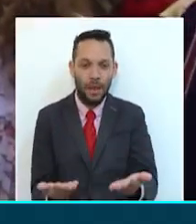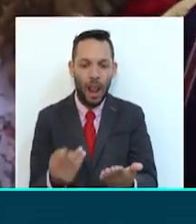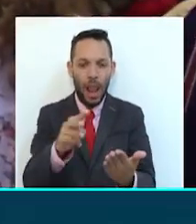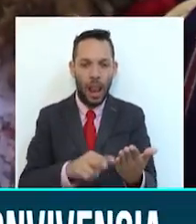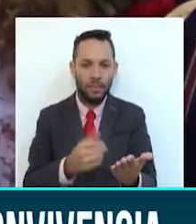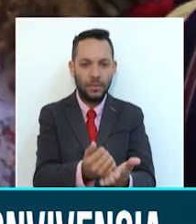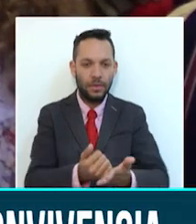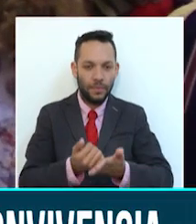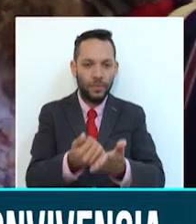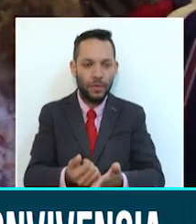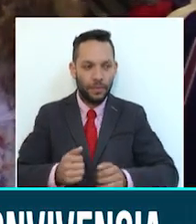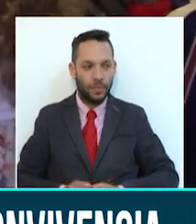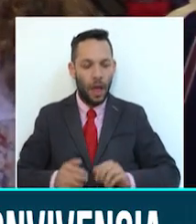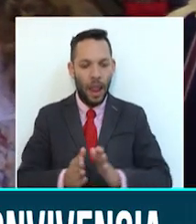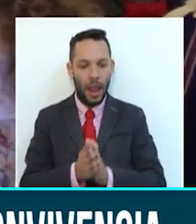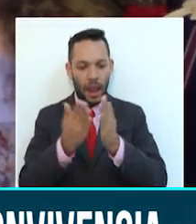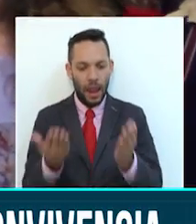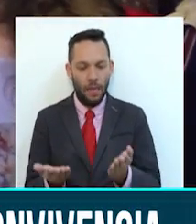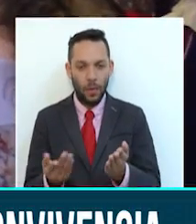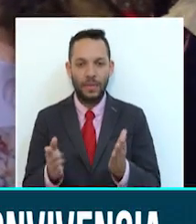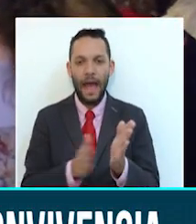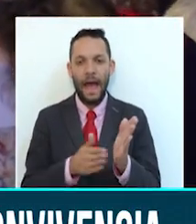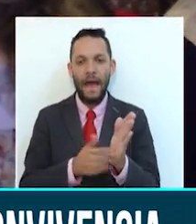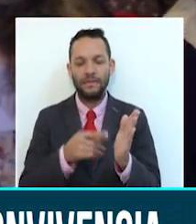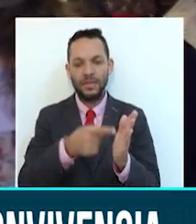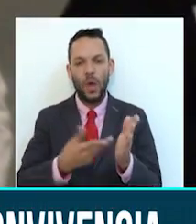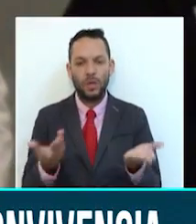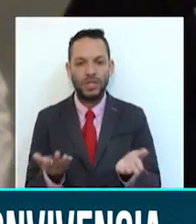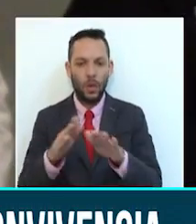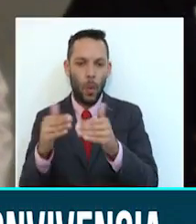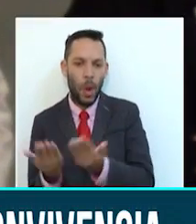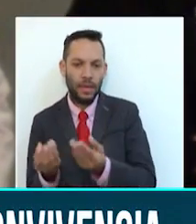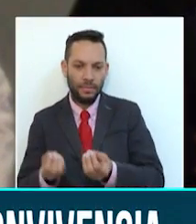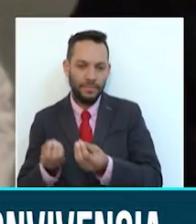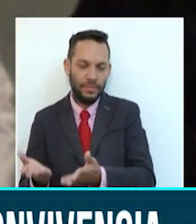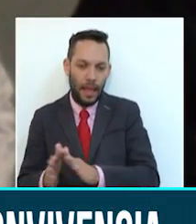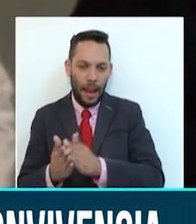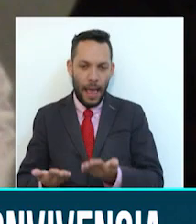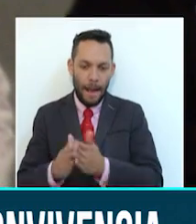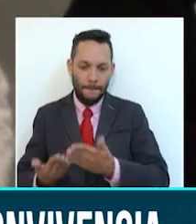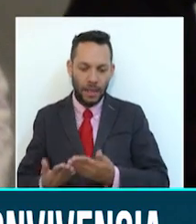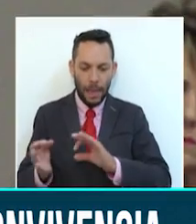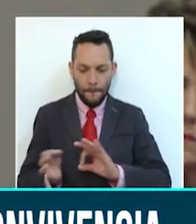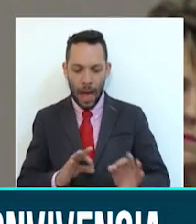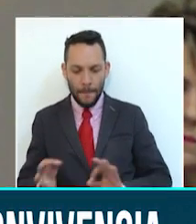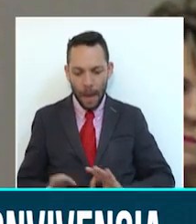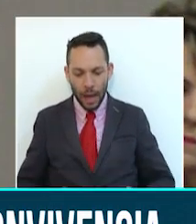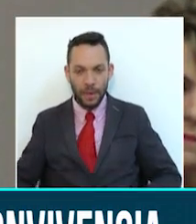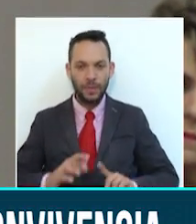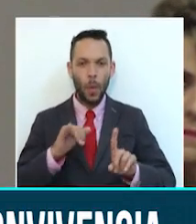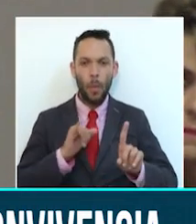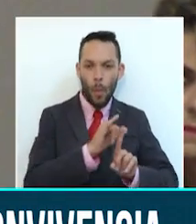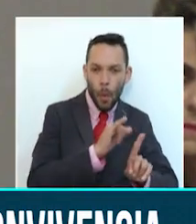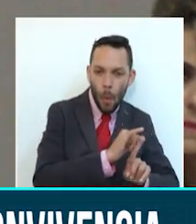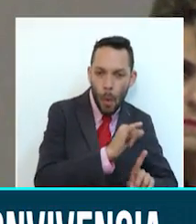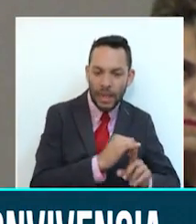Se trata del libro Modelo de Gestión de Convivencia para Instituciones Educativas, Herramientas para la Prevención e Intervención del Acoso Escolar,